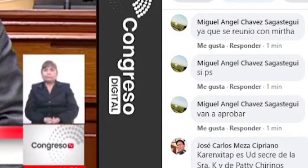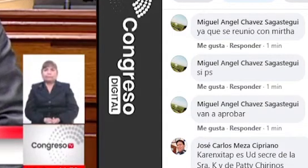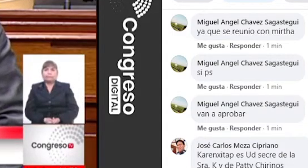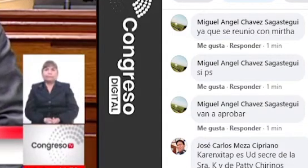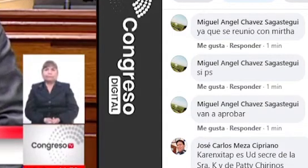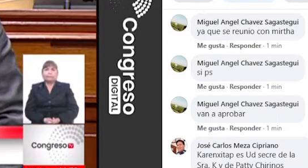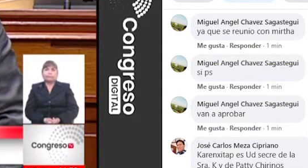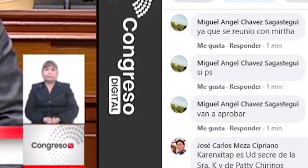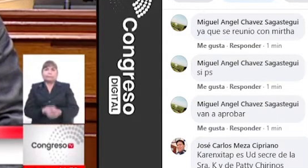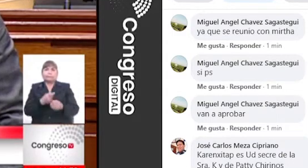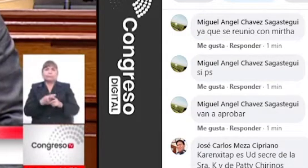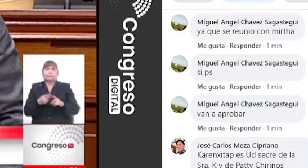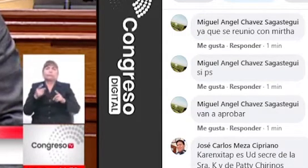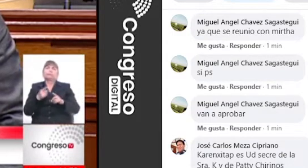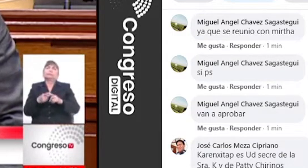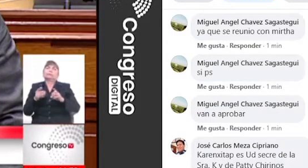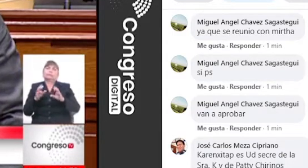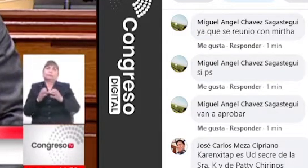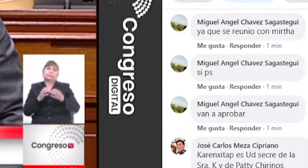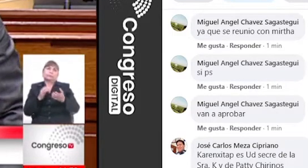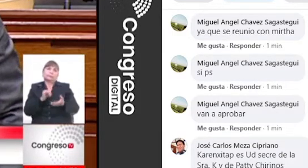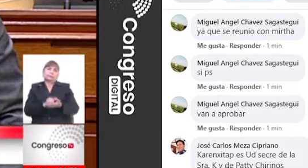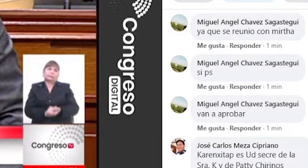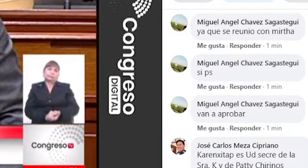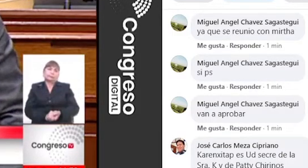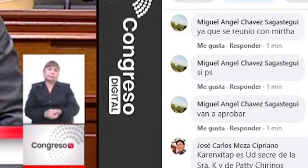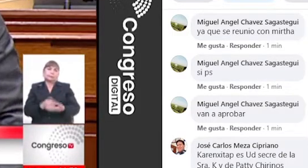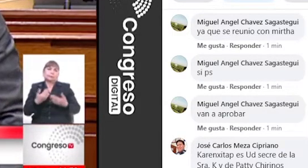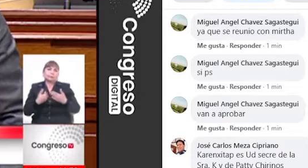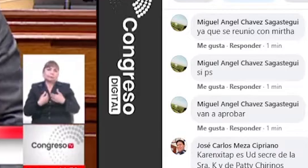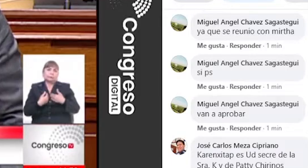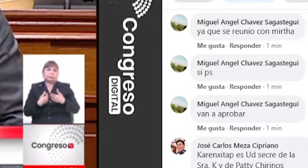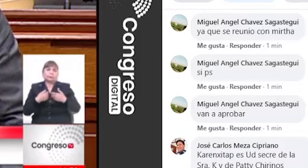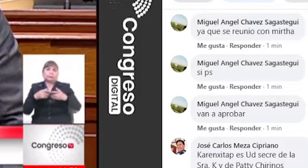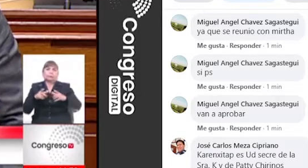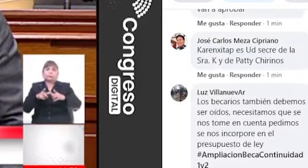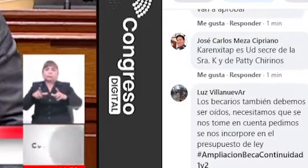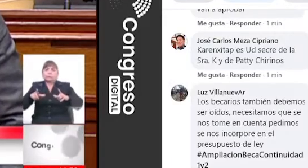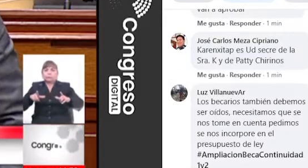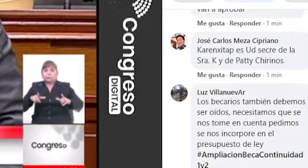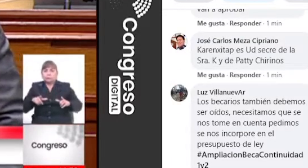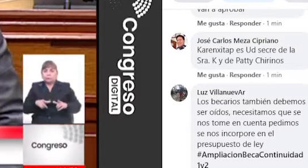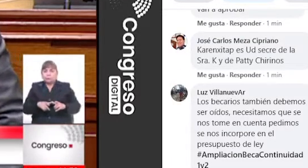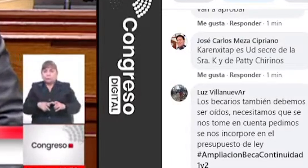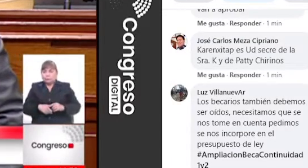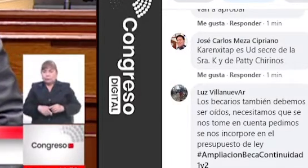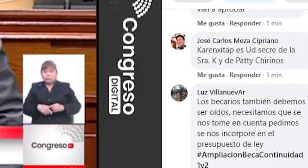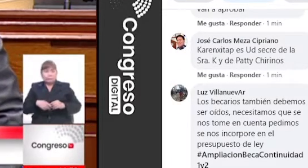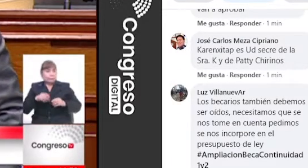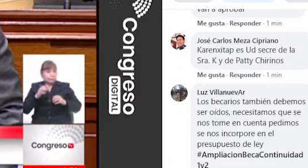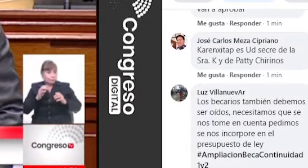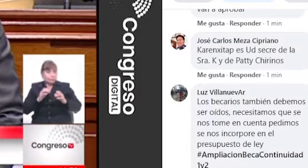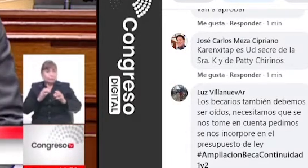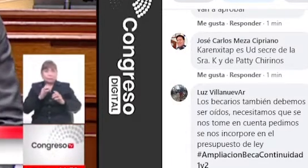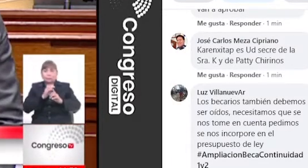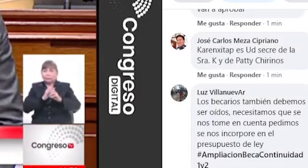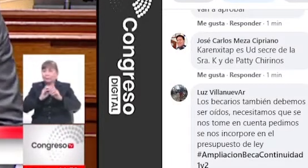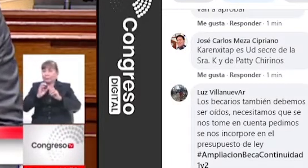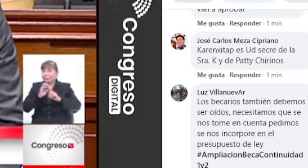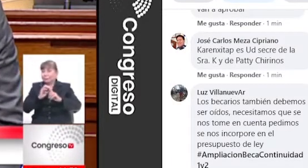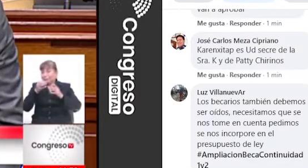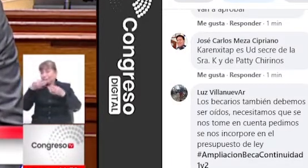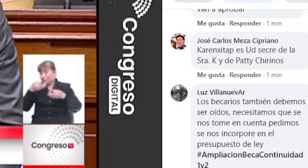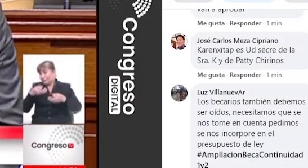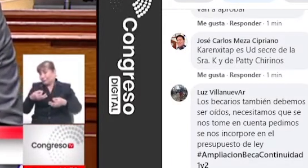brindados a los distintos sectores del gobierno nacional, regional y local mediante vuelos de apoyo y acciones cívicas.